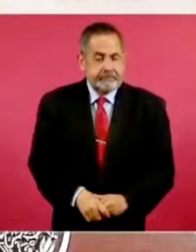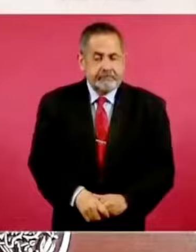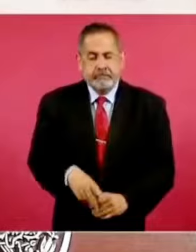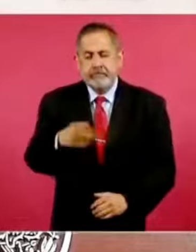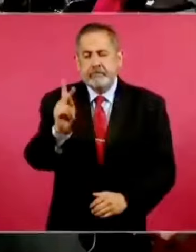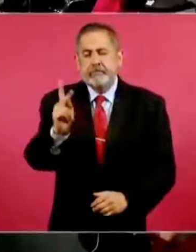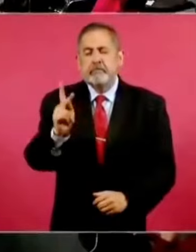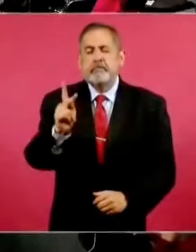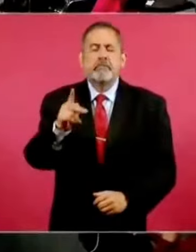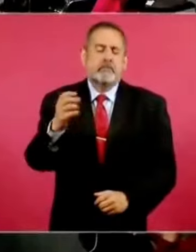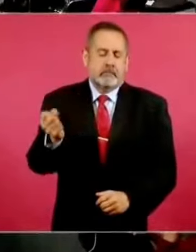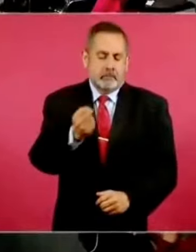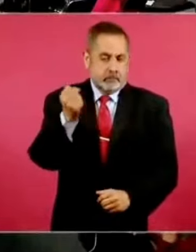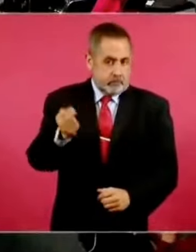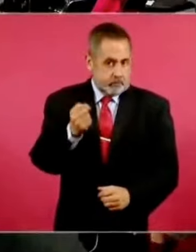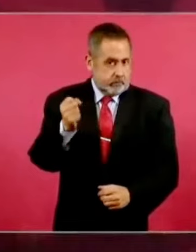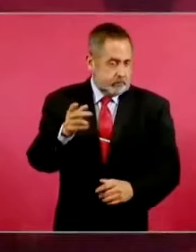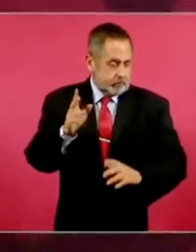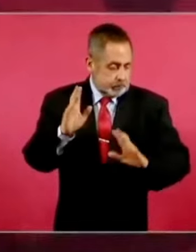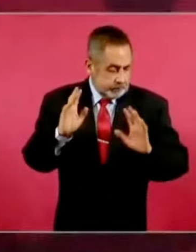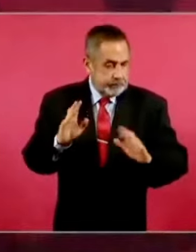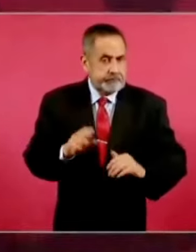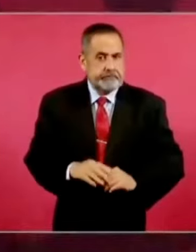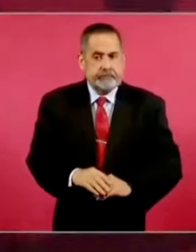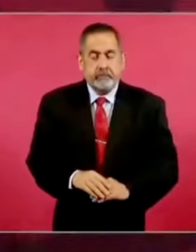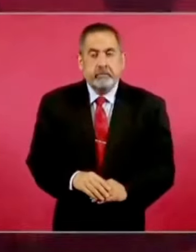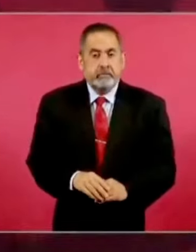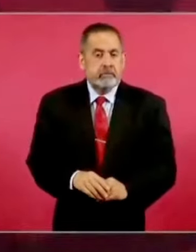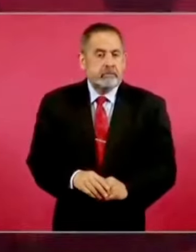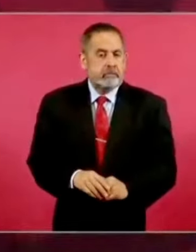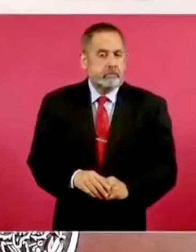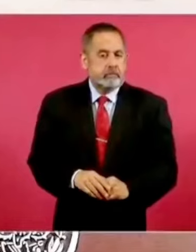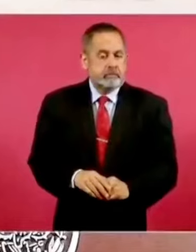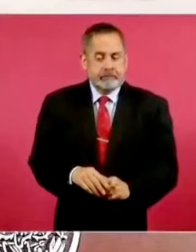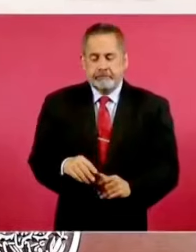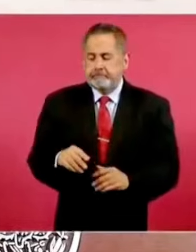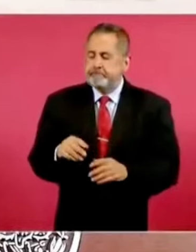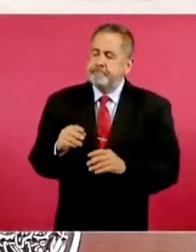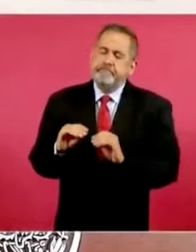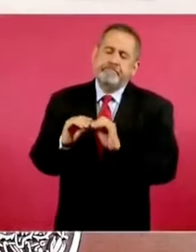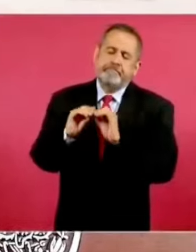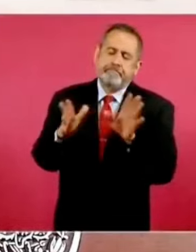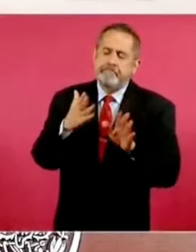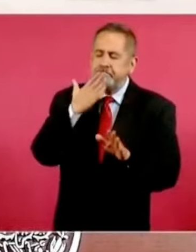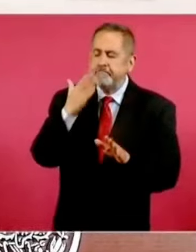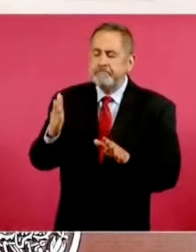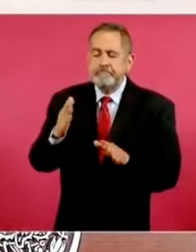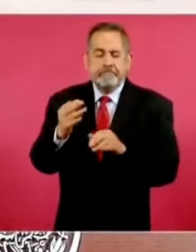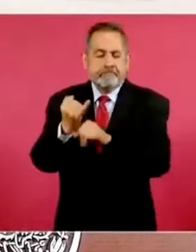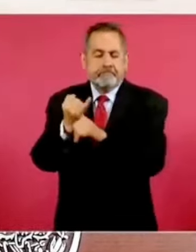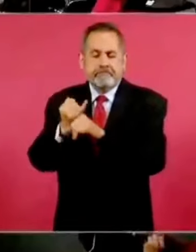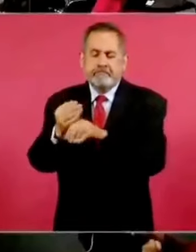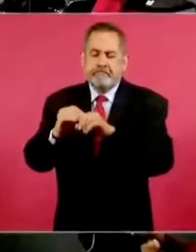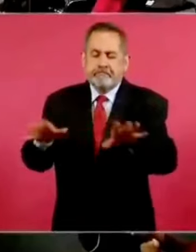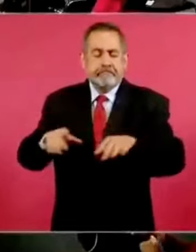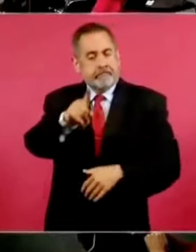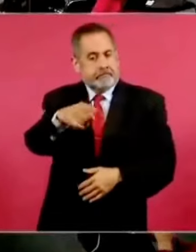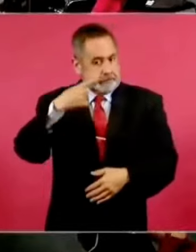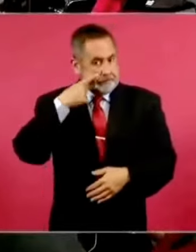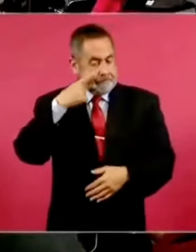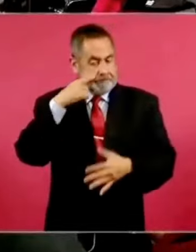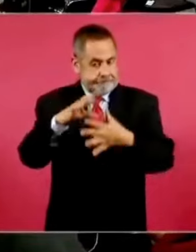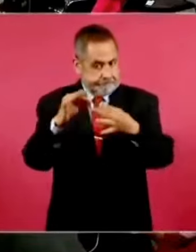Pero afortunadamente las benditas redes sociales, miren lo que sucedió